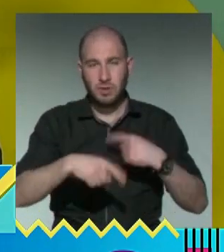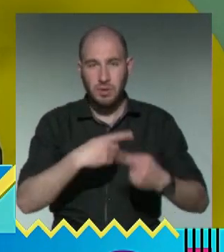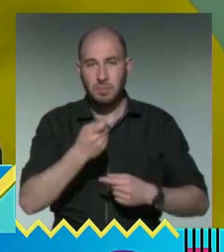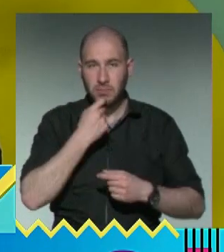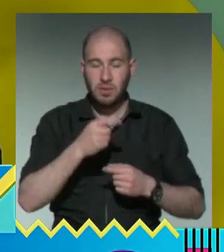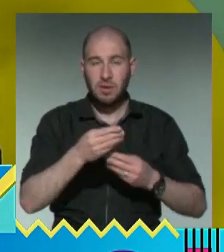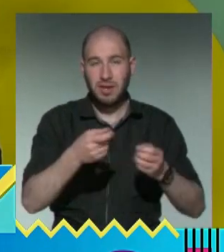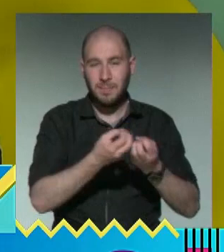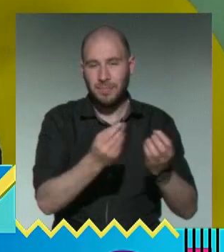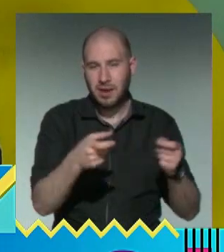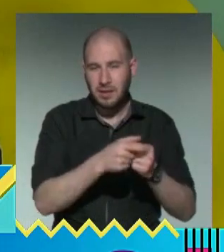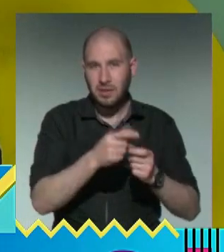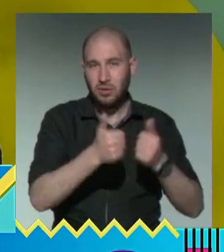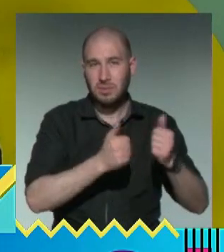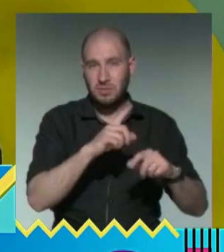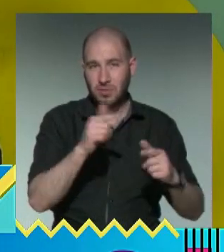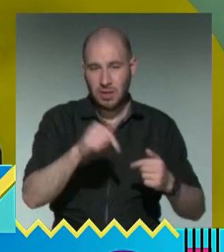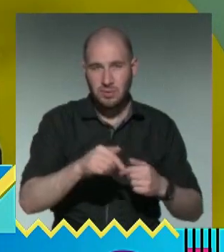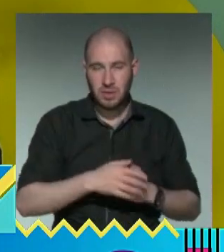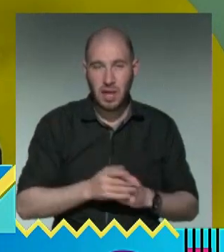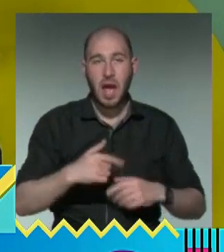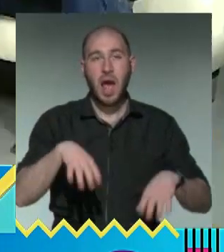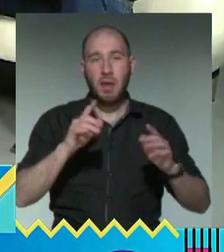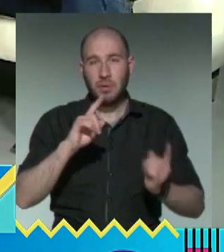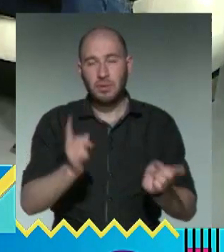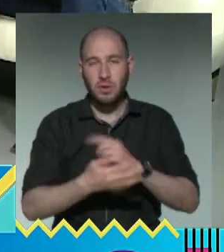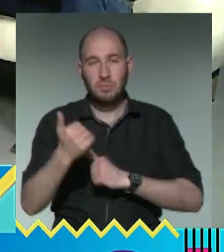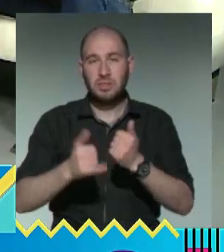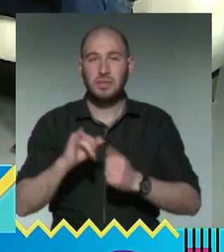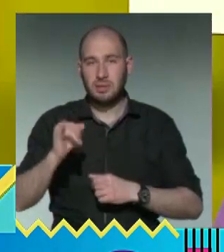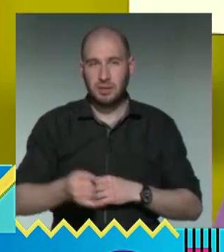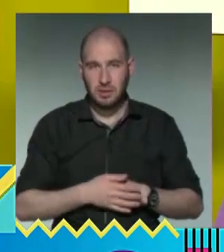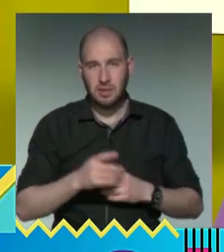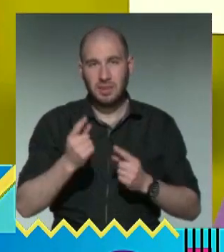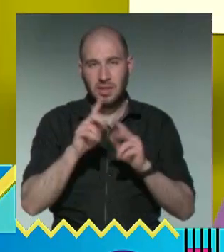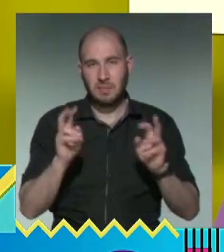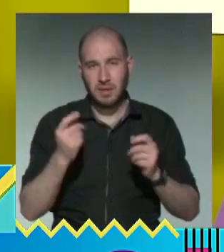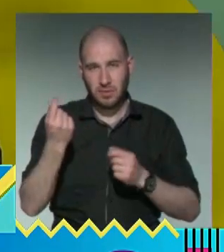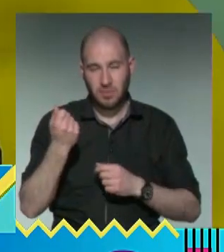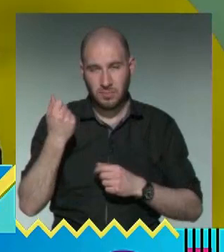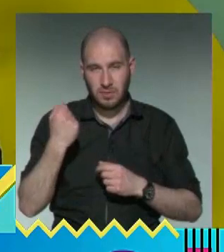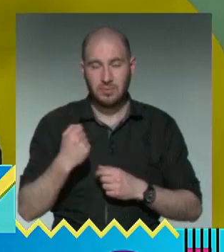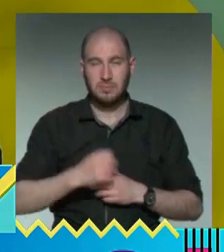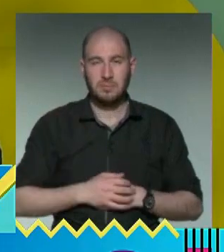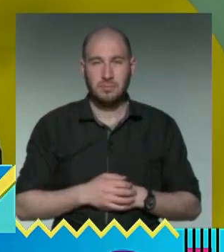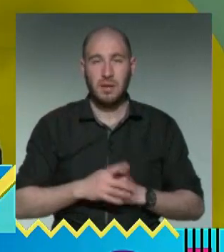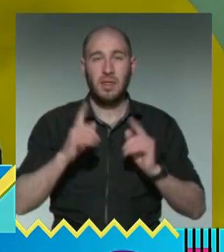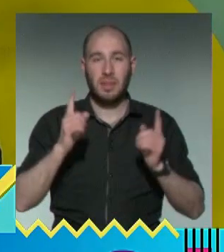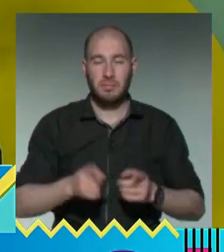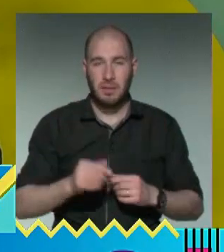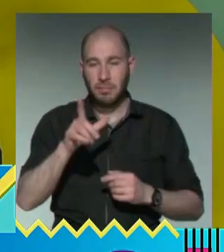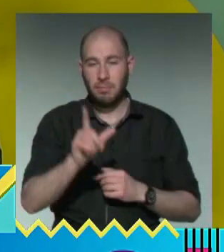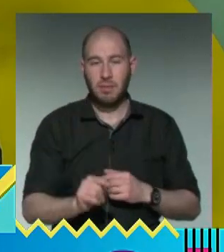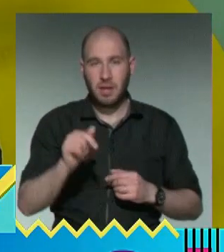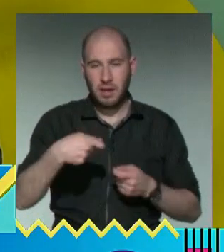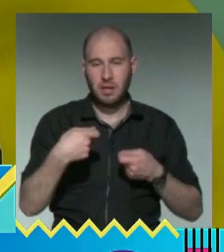las de microalgas que no son competitivas hoy en día, podrían pasar a ser competitivas, económicamente hablando. Además, bueno, en nuestro país